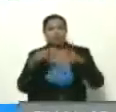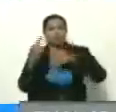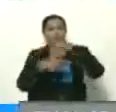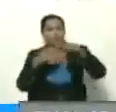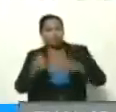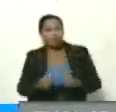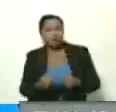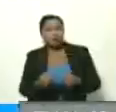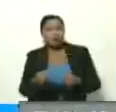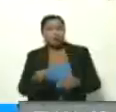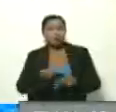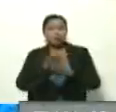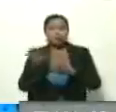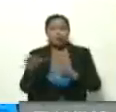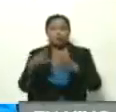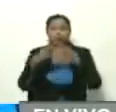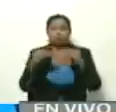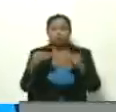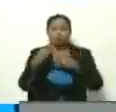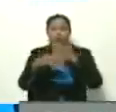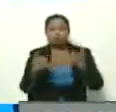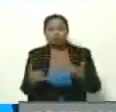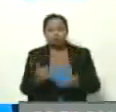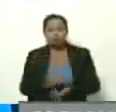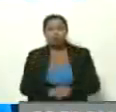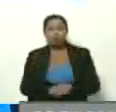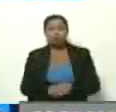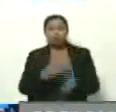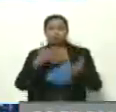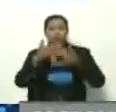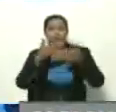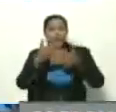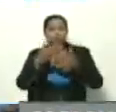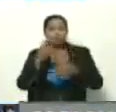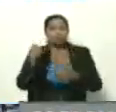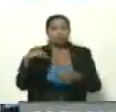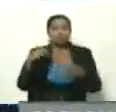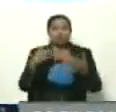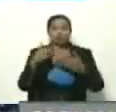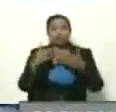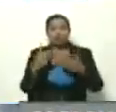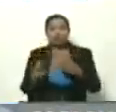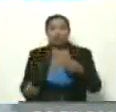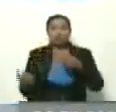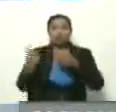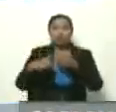trance, hablar con los que tengamos que hablar, conversar con los que tengamos que conversar,